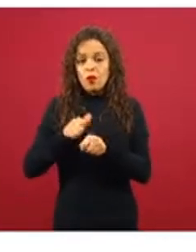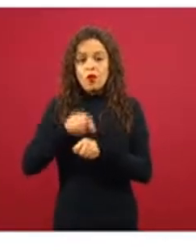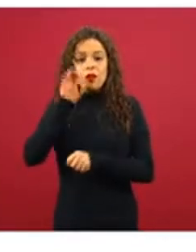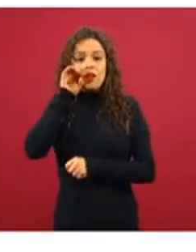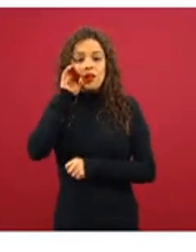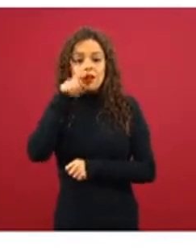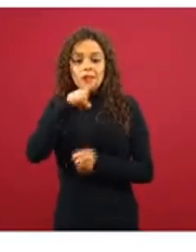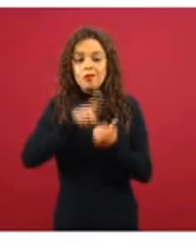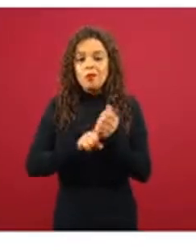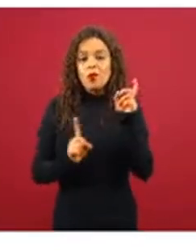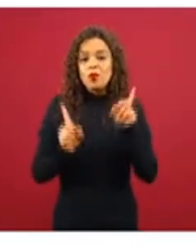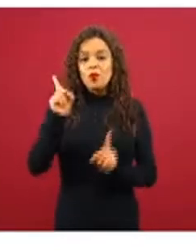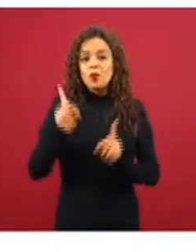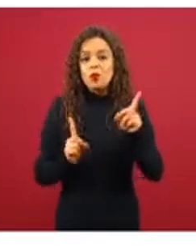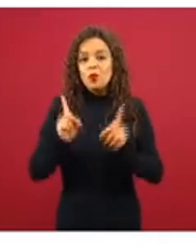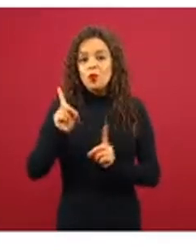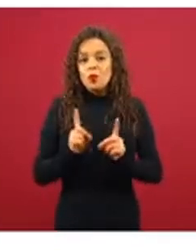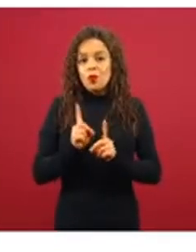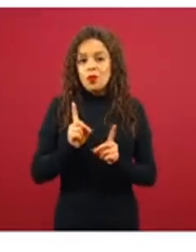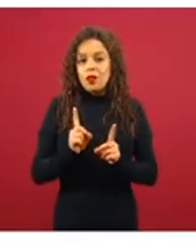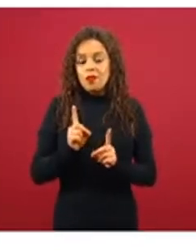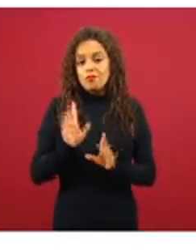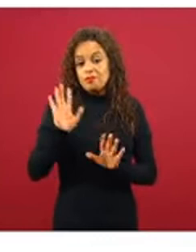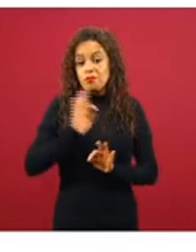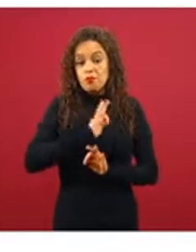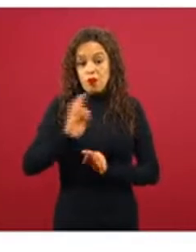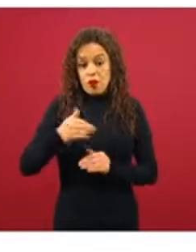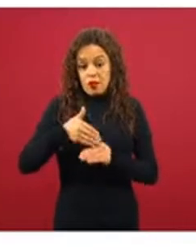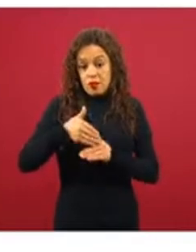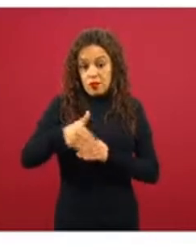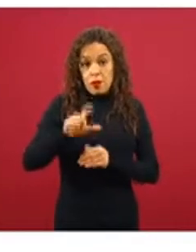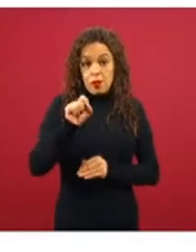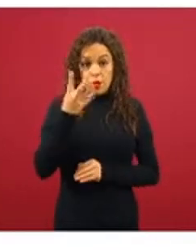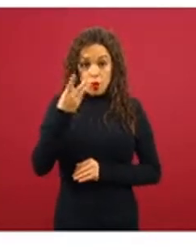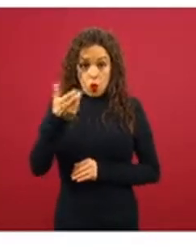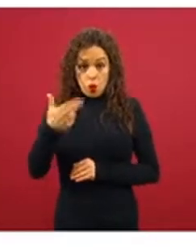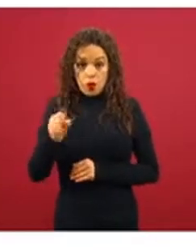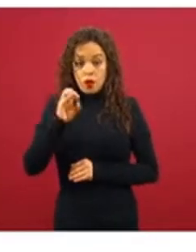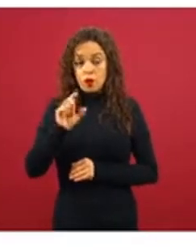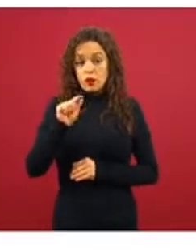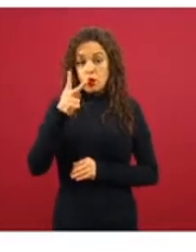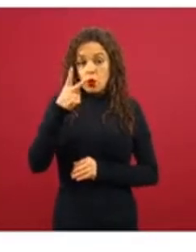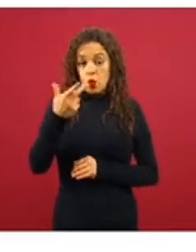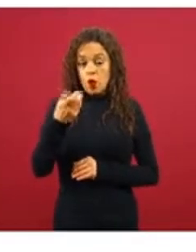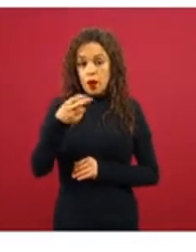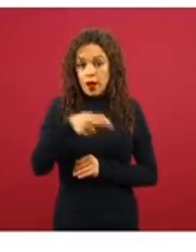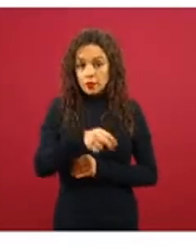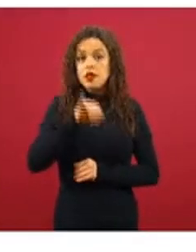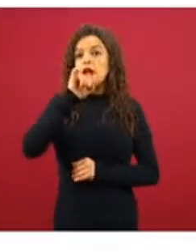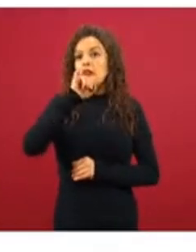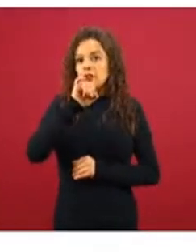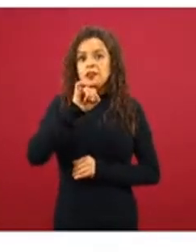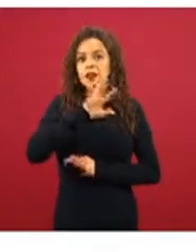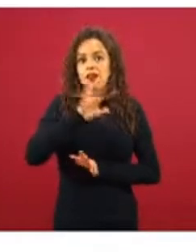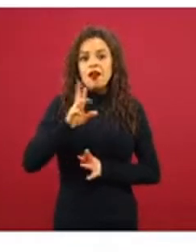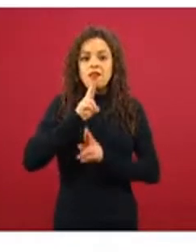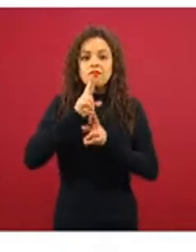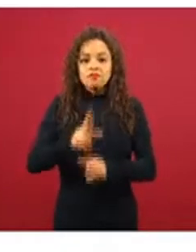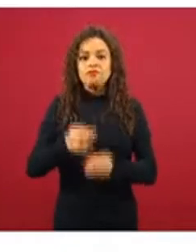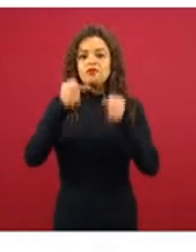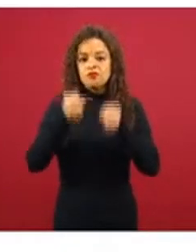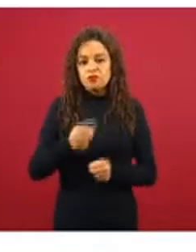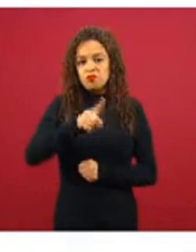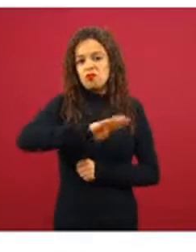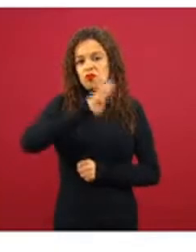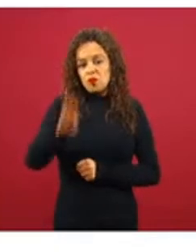sospechosas que pudieran en las siguientes 24 o 72 horas confirmarse. En la siguiente diapositiva